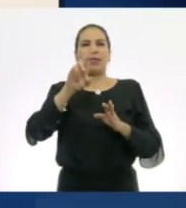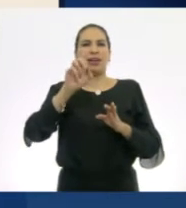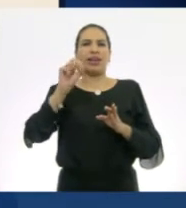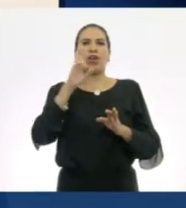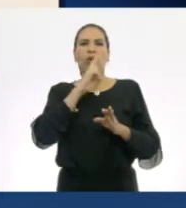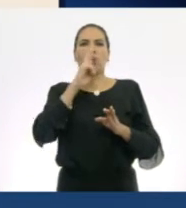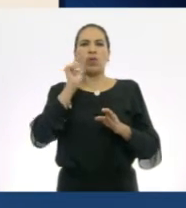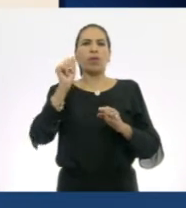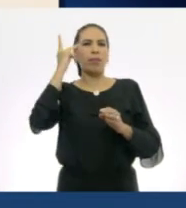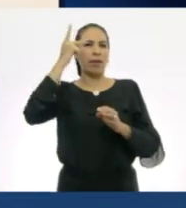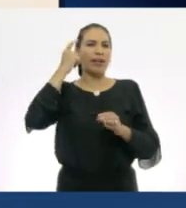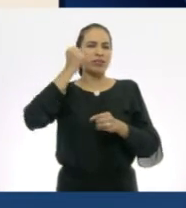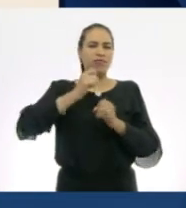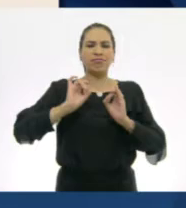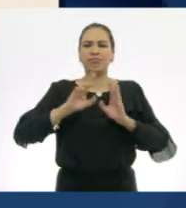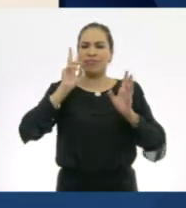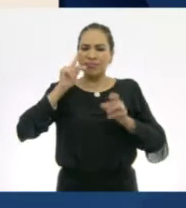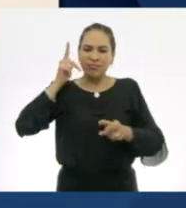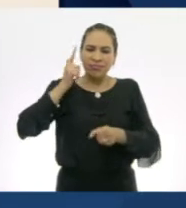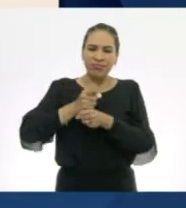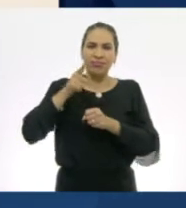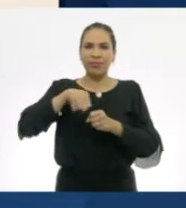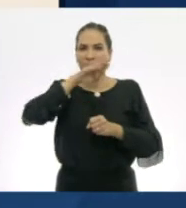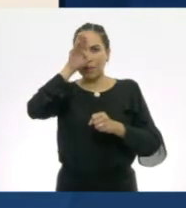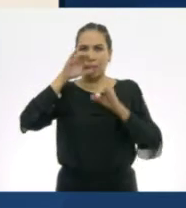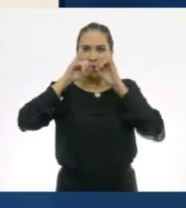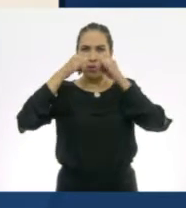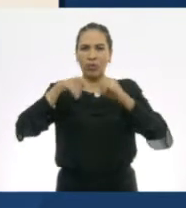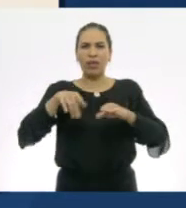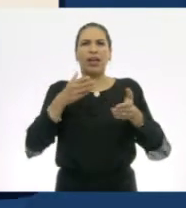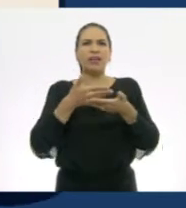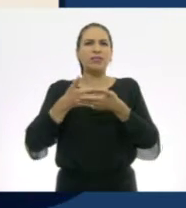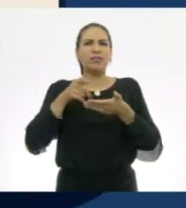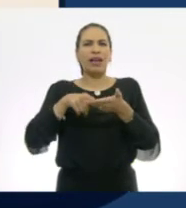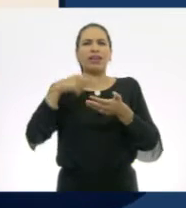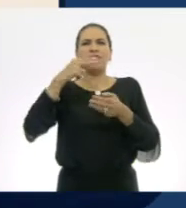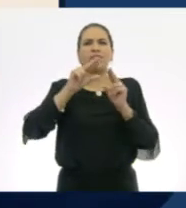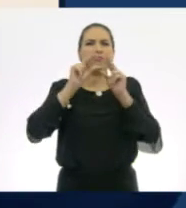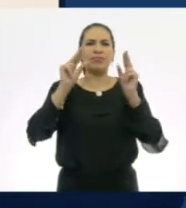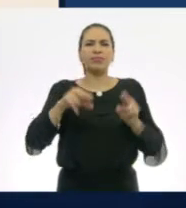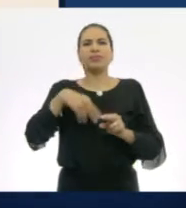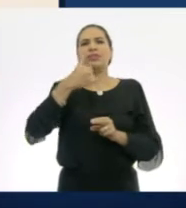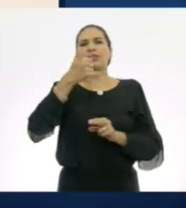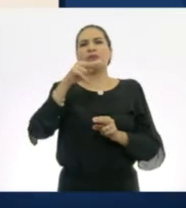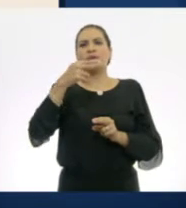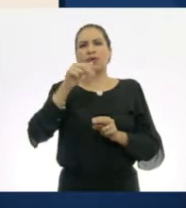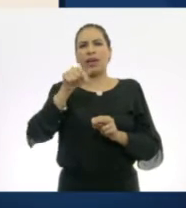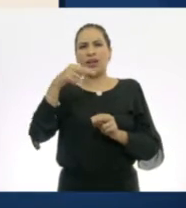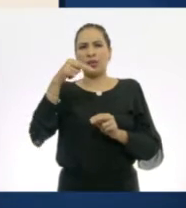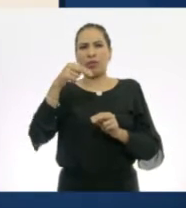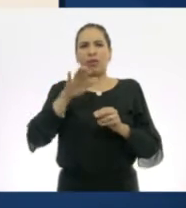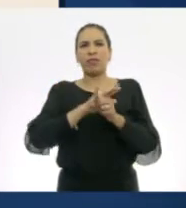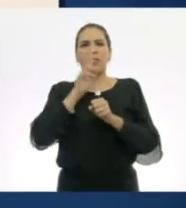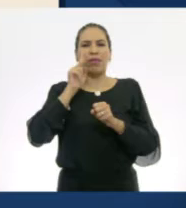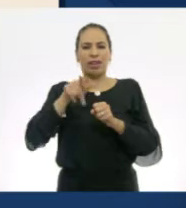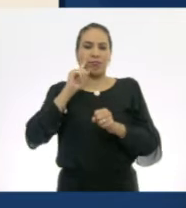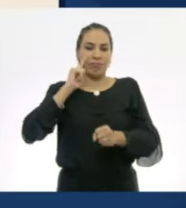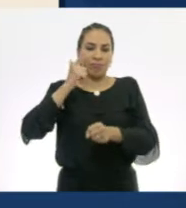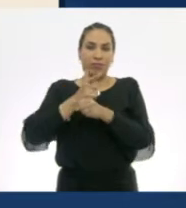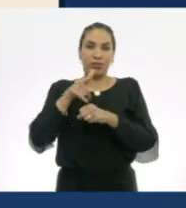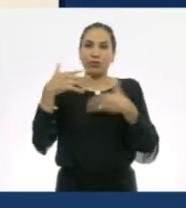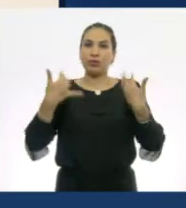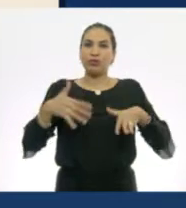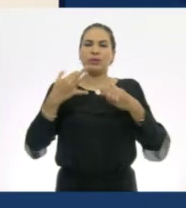de renos encontró accidentalmente un mamut bebé congelado al que se llamó Liuba. La relevancia de este